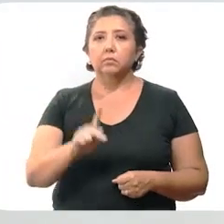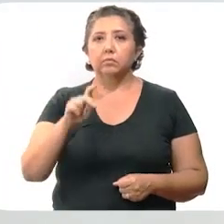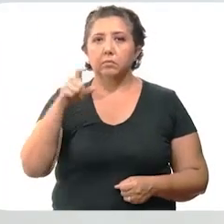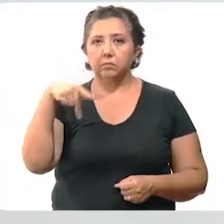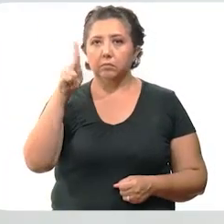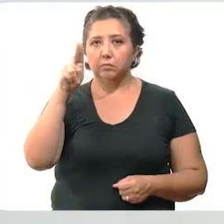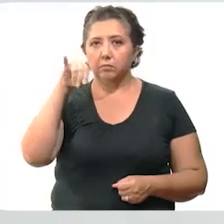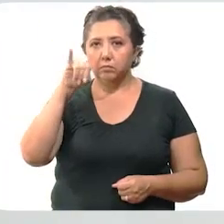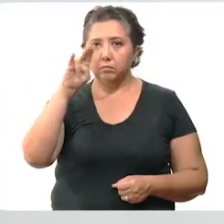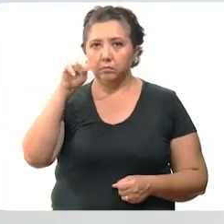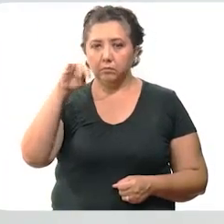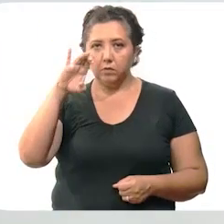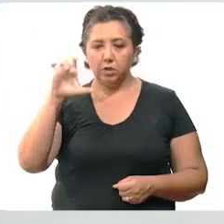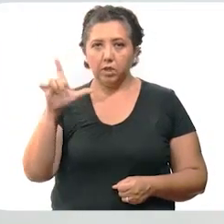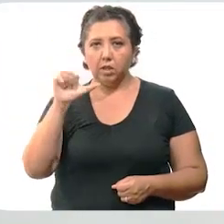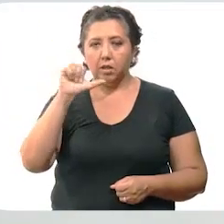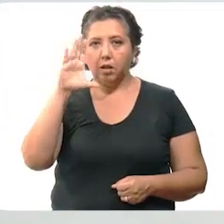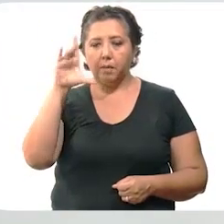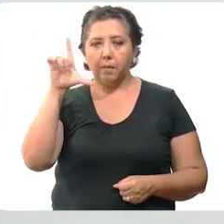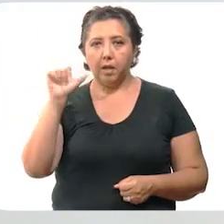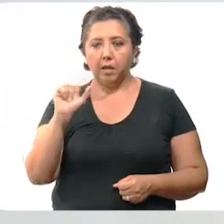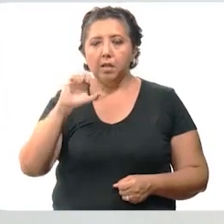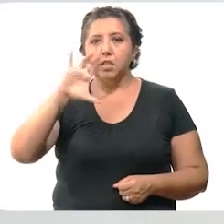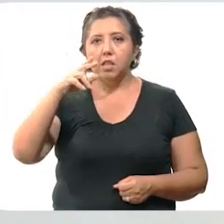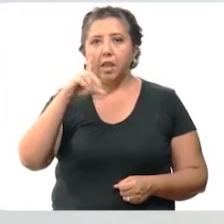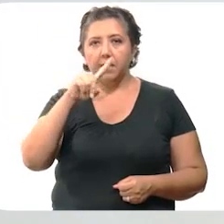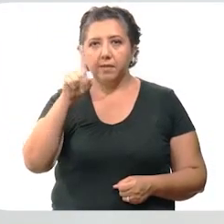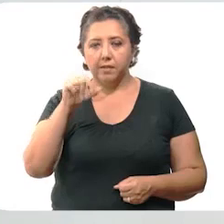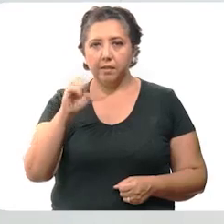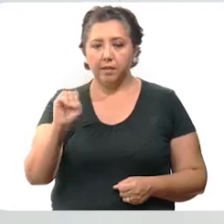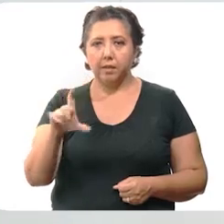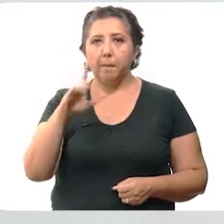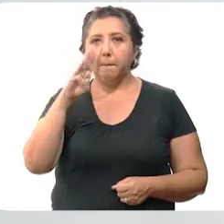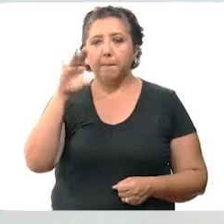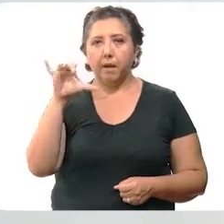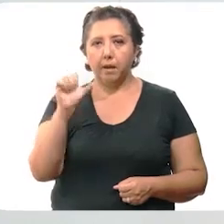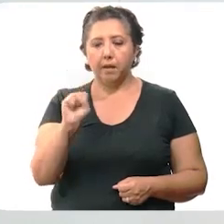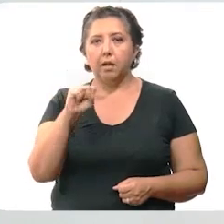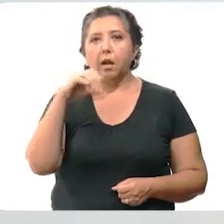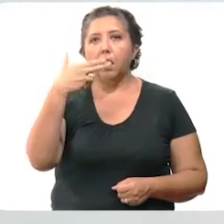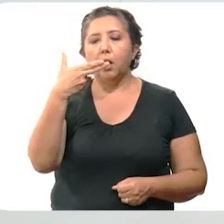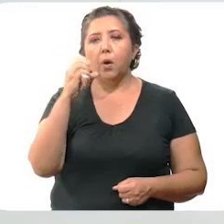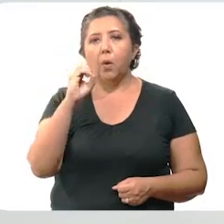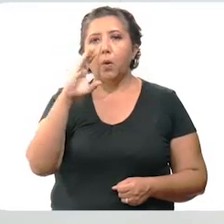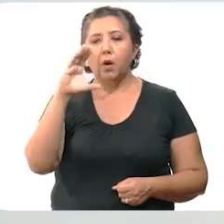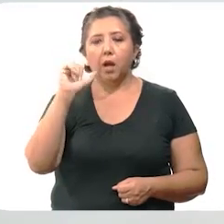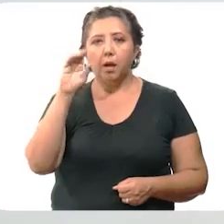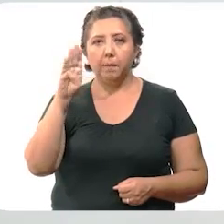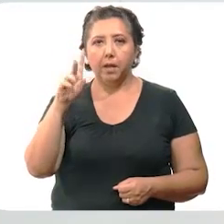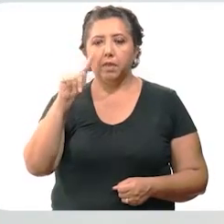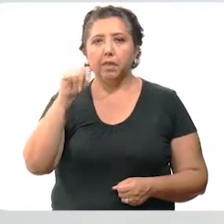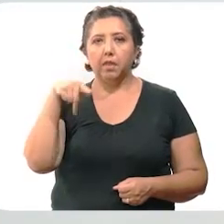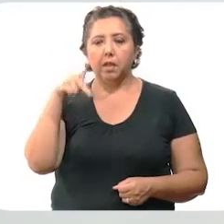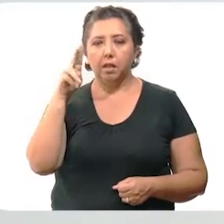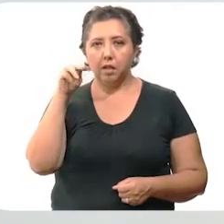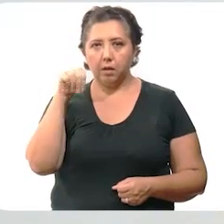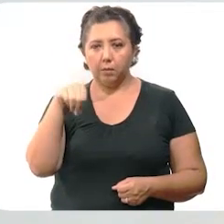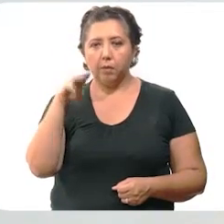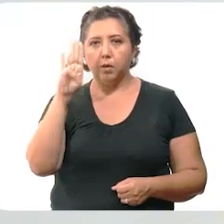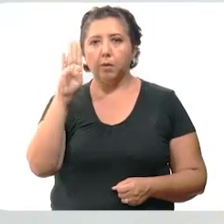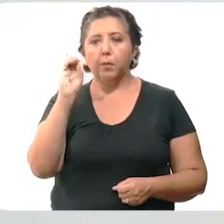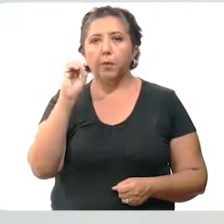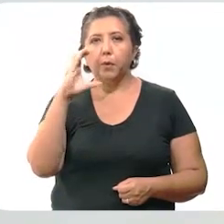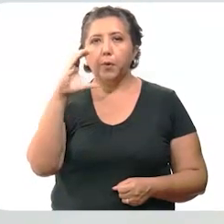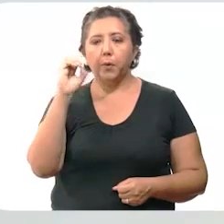de Quinchil, Abalá, Cantamayec, Chaxinquim, Baca, Semul, Jocabá, Cantunil, Tecom, Canzacap y